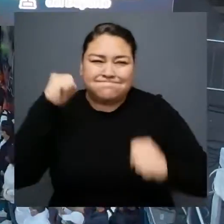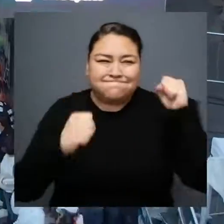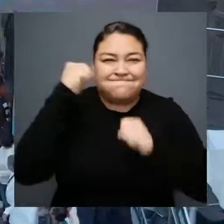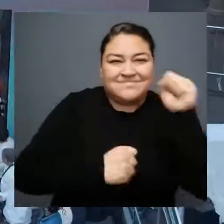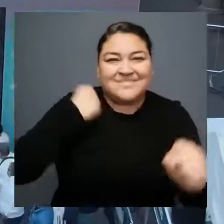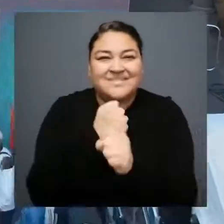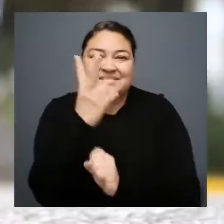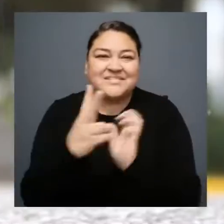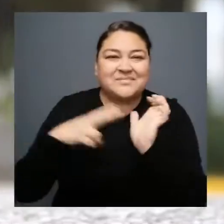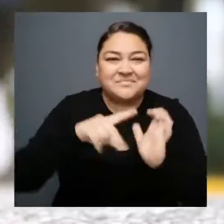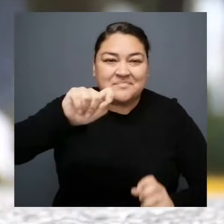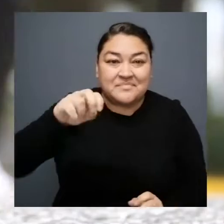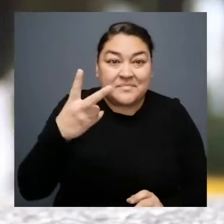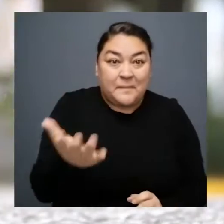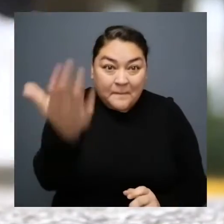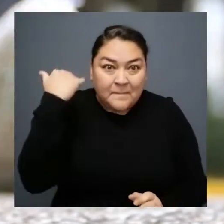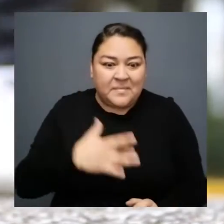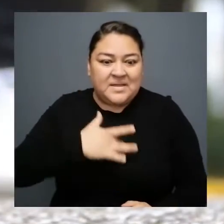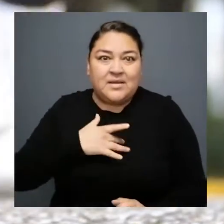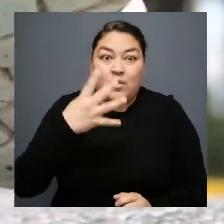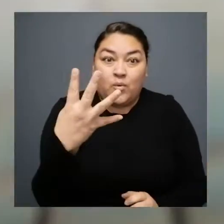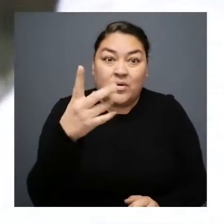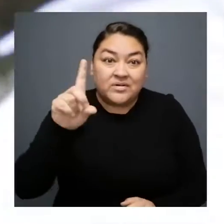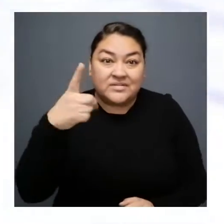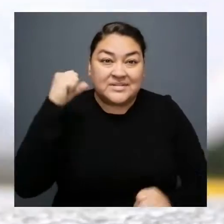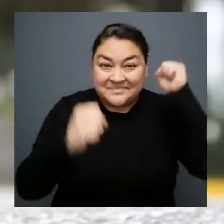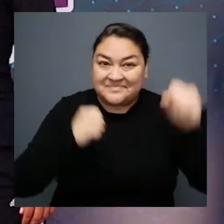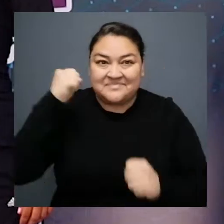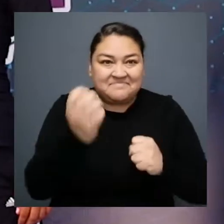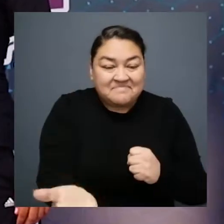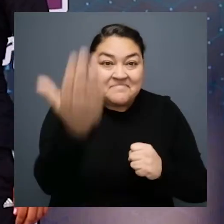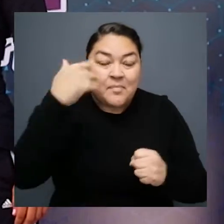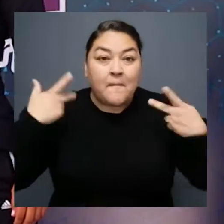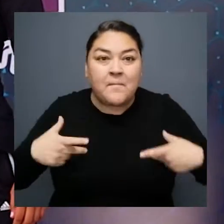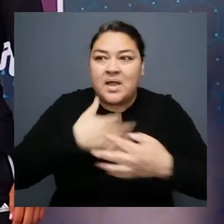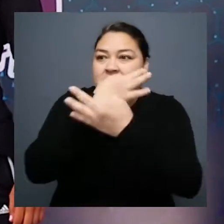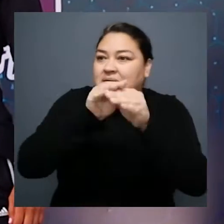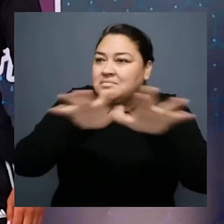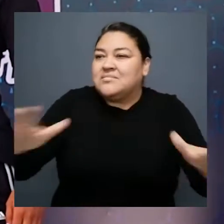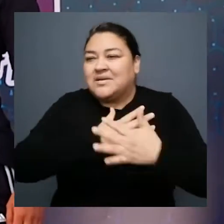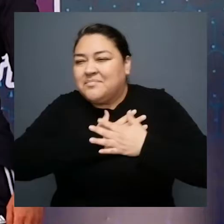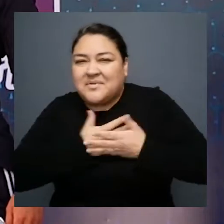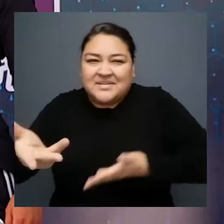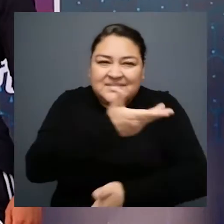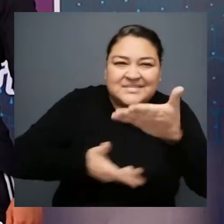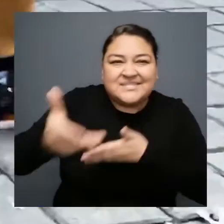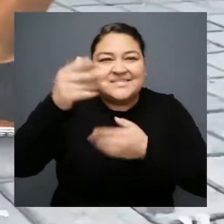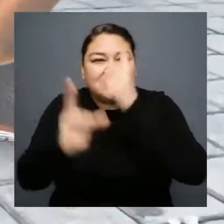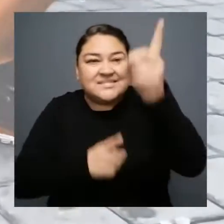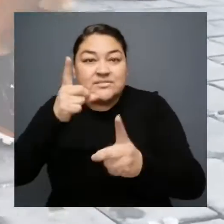2022. Corramos con el corazón el 4 de diciembre y llevemos un mensaje de amor y esperanza con el